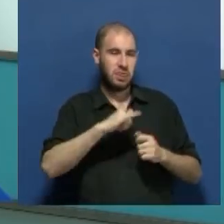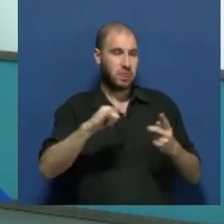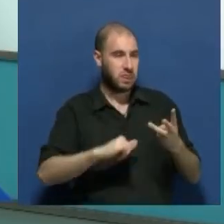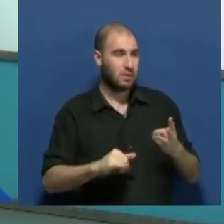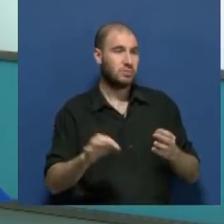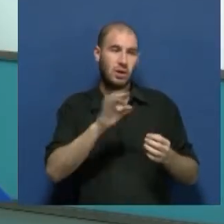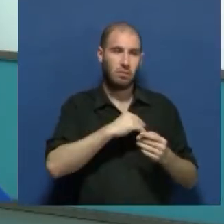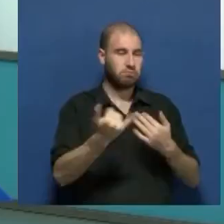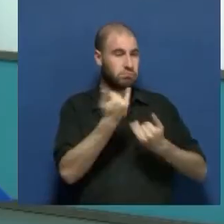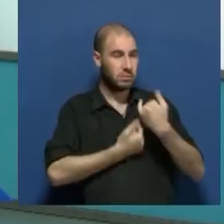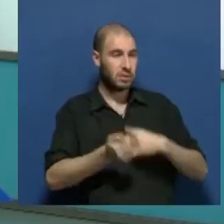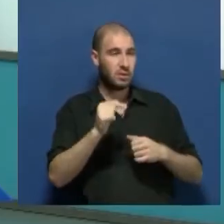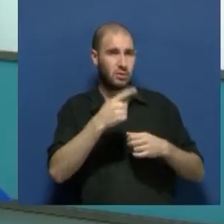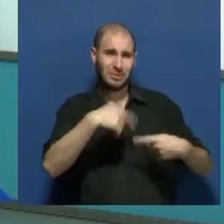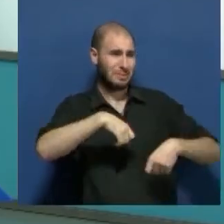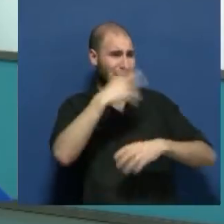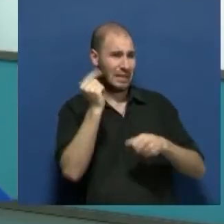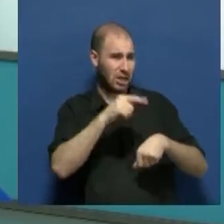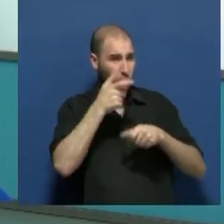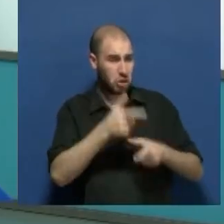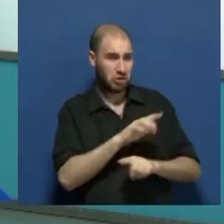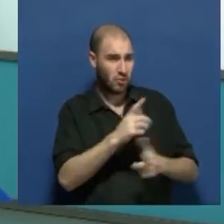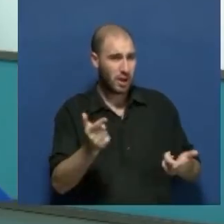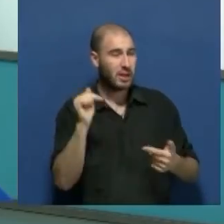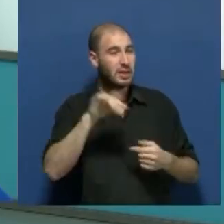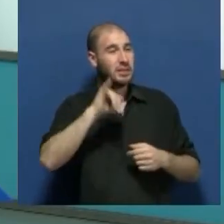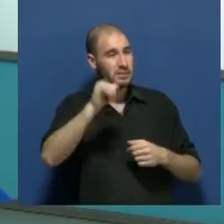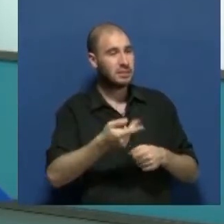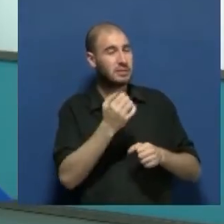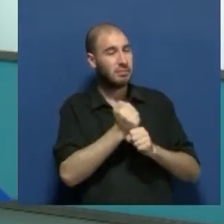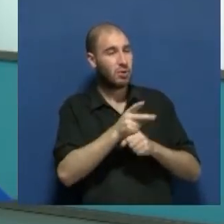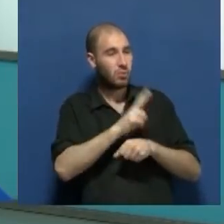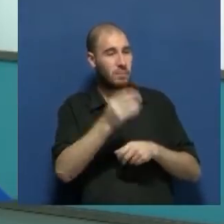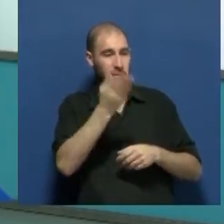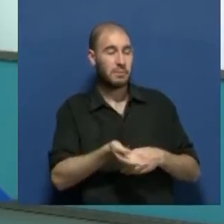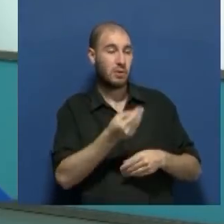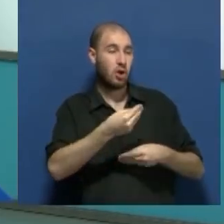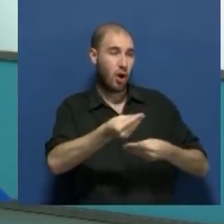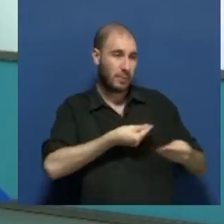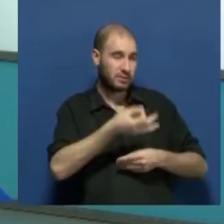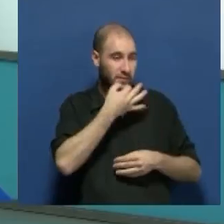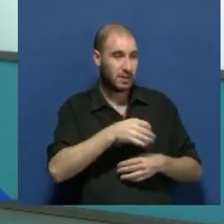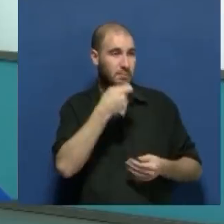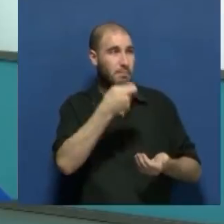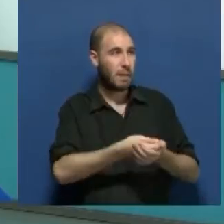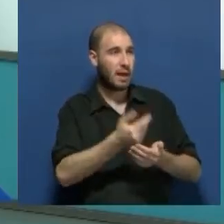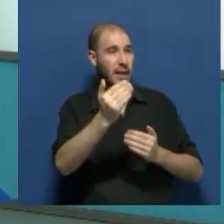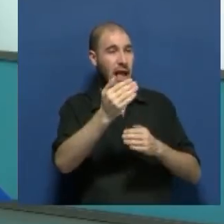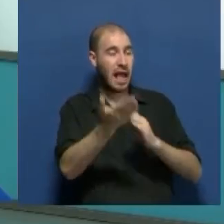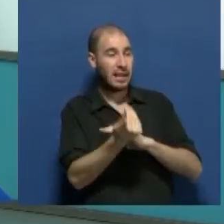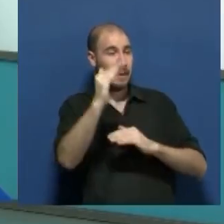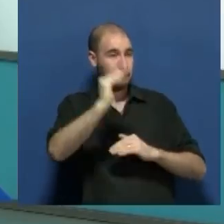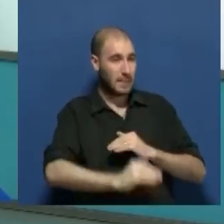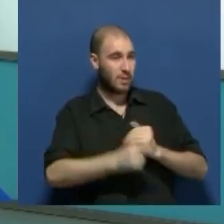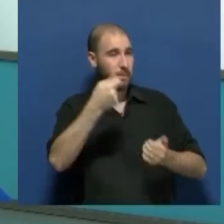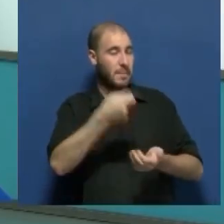o mucho comentario de que se cobra cualquier cosa y no hay regulación sobre eso, y eso sí cuida el empleo. Si un comerciante pagara bastante menos alquiler